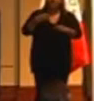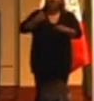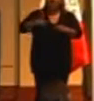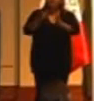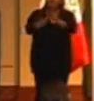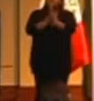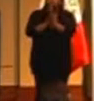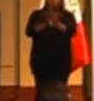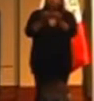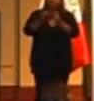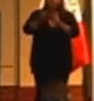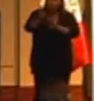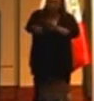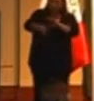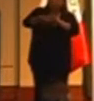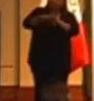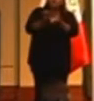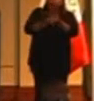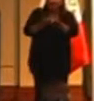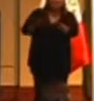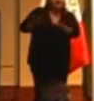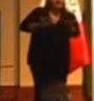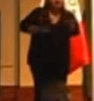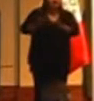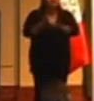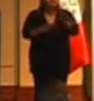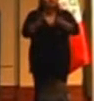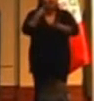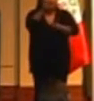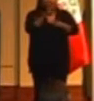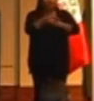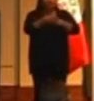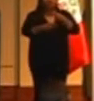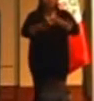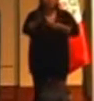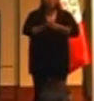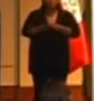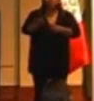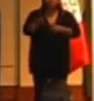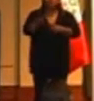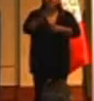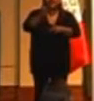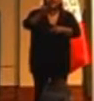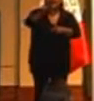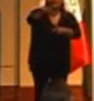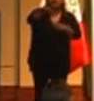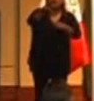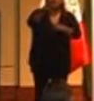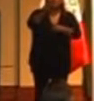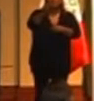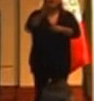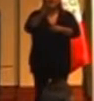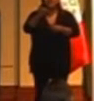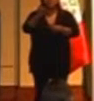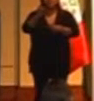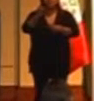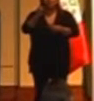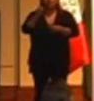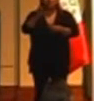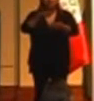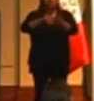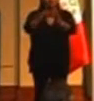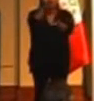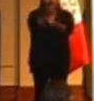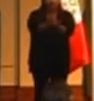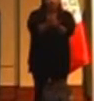incorporan como un elemento más de servicio para el vecino el uso de notarios? Porque a veces hay